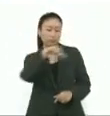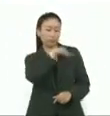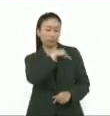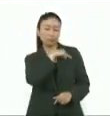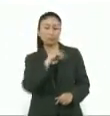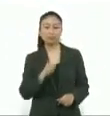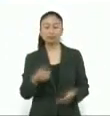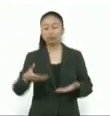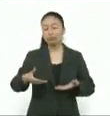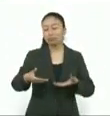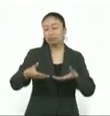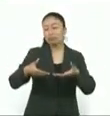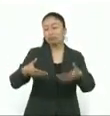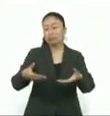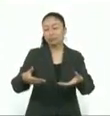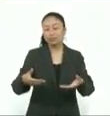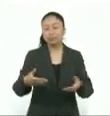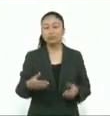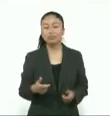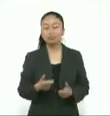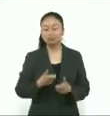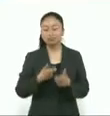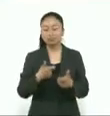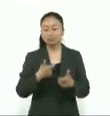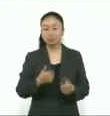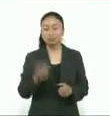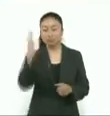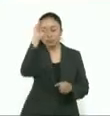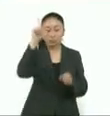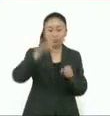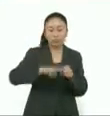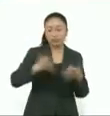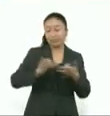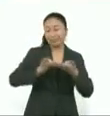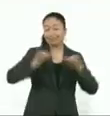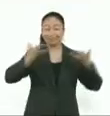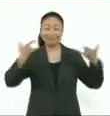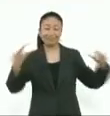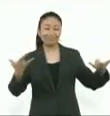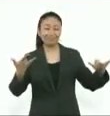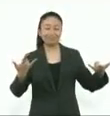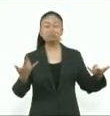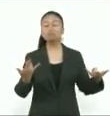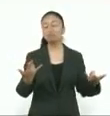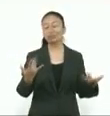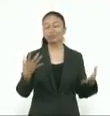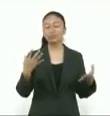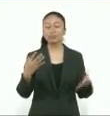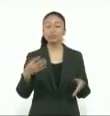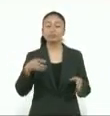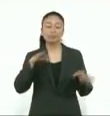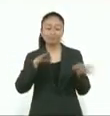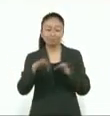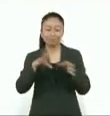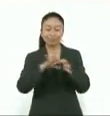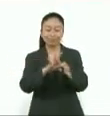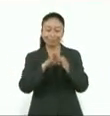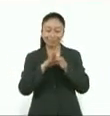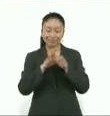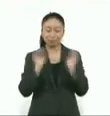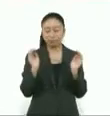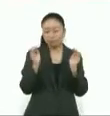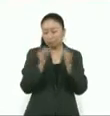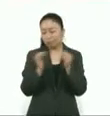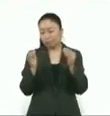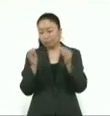calles, sus recursos, su cultura y su historia. Trabajemos en unidad, comunidad